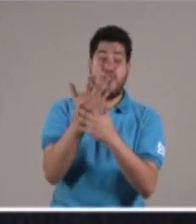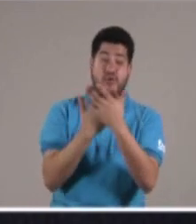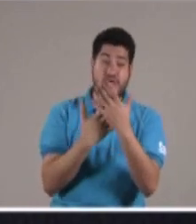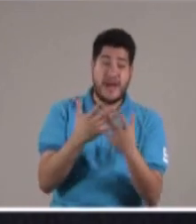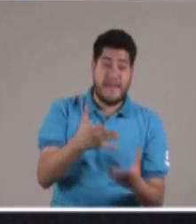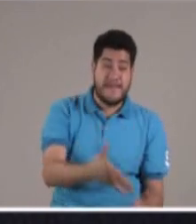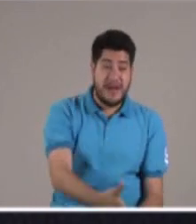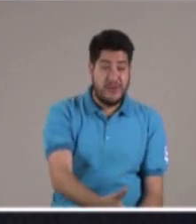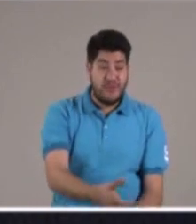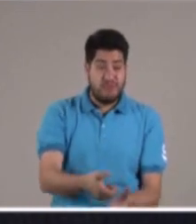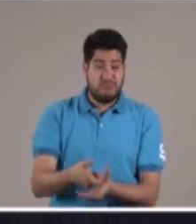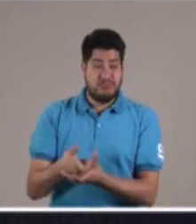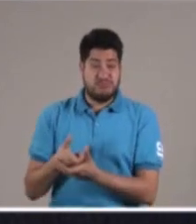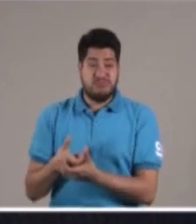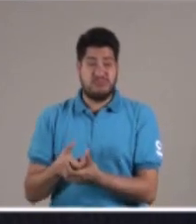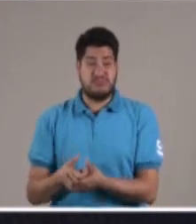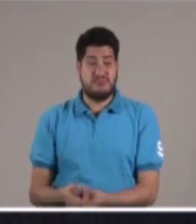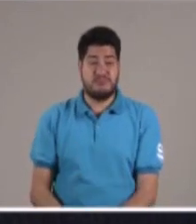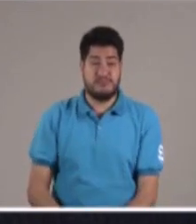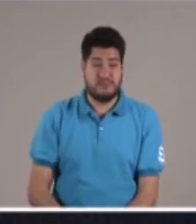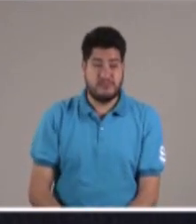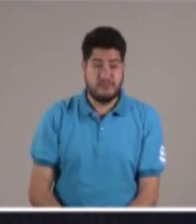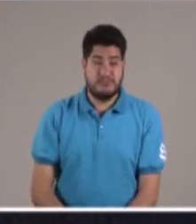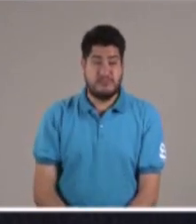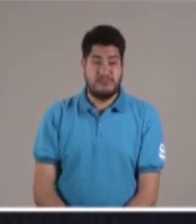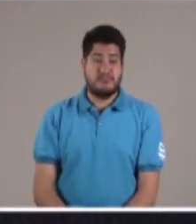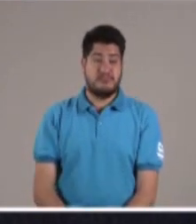no le estoy haciendo así sino que así